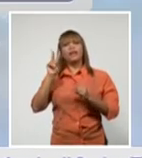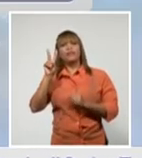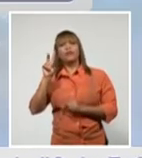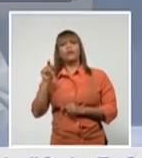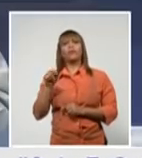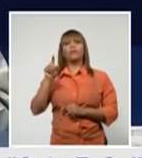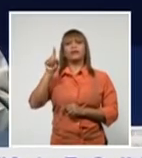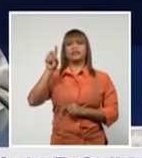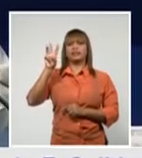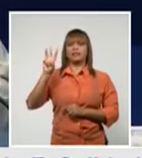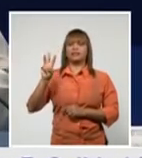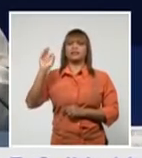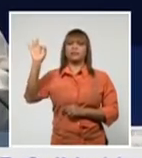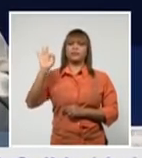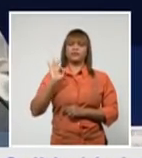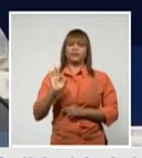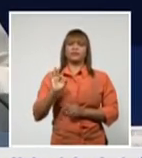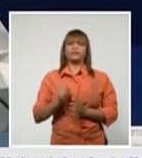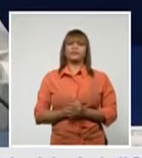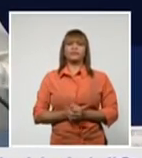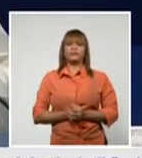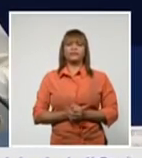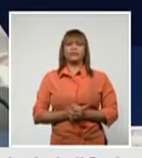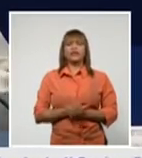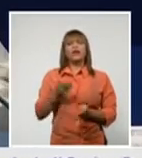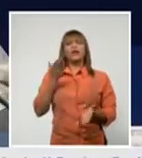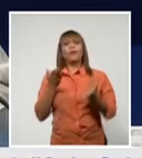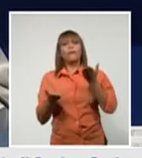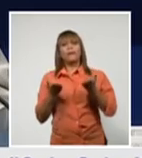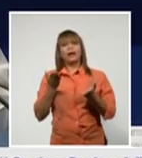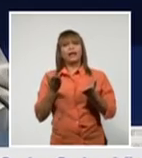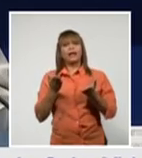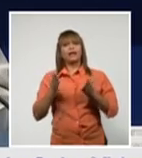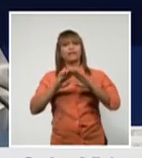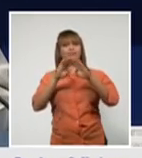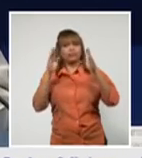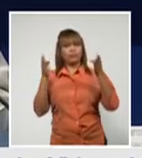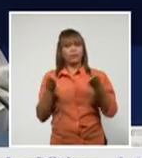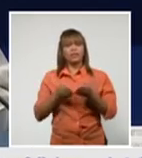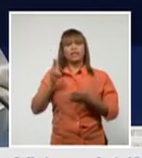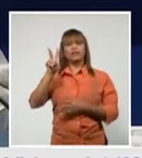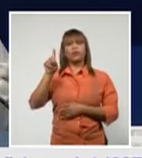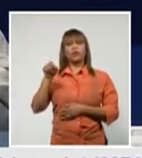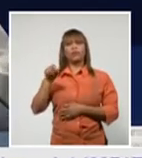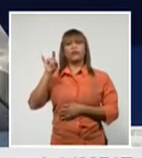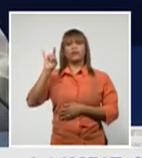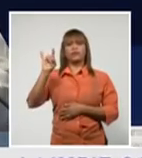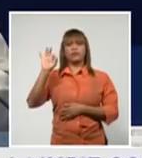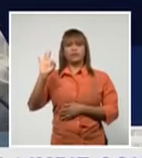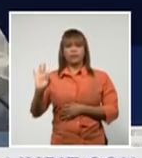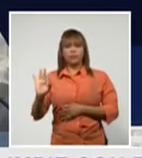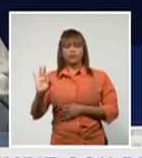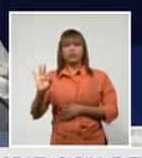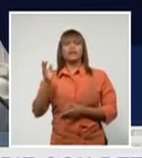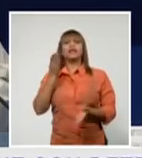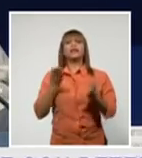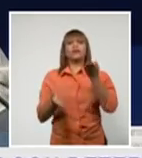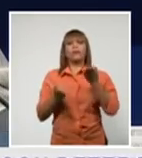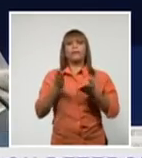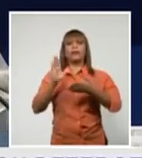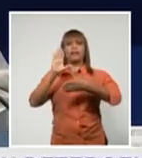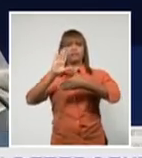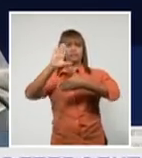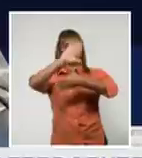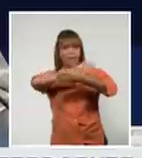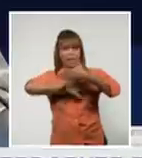2,13%, que comparada con el mundo, que es 2,98%, y comparada con la región de las